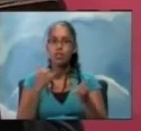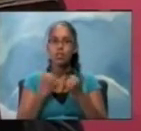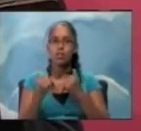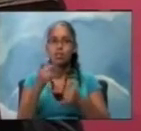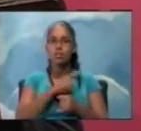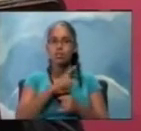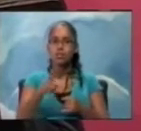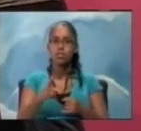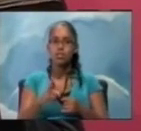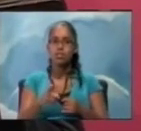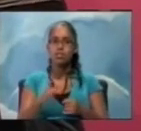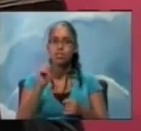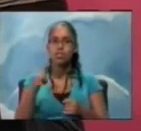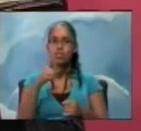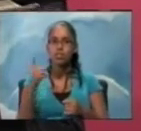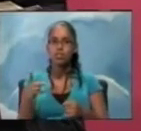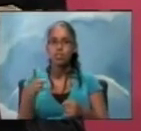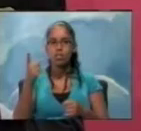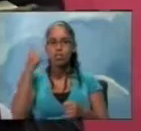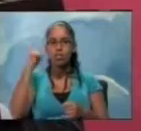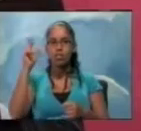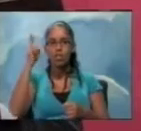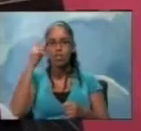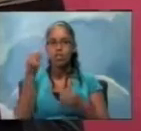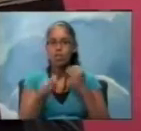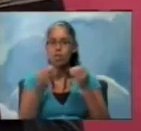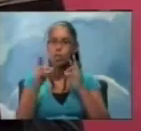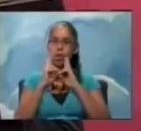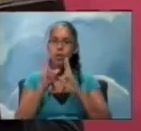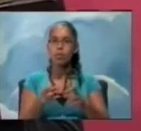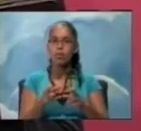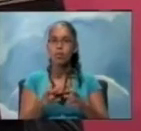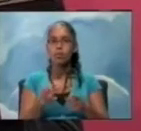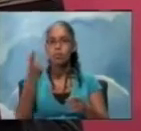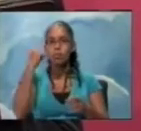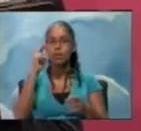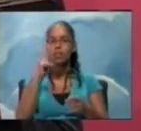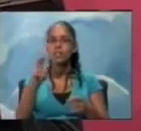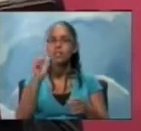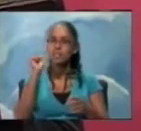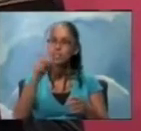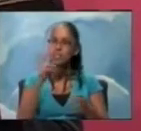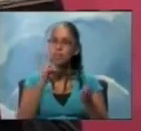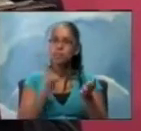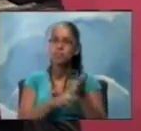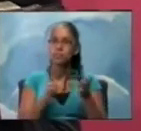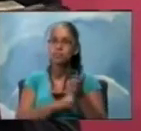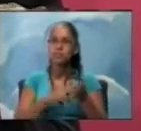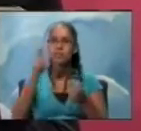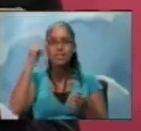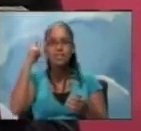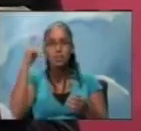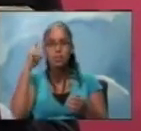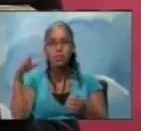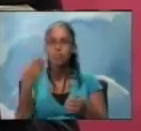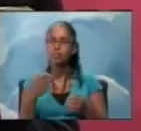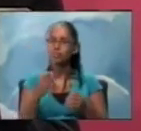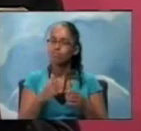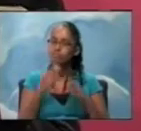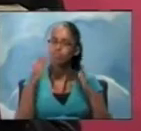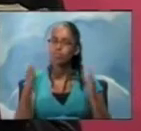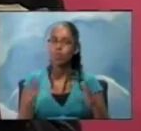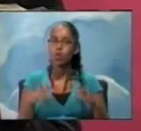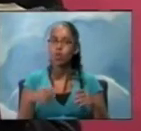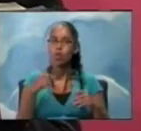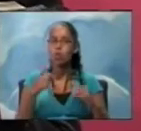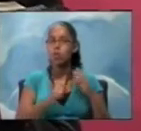aprender, sino de para ver cómo respondemos, para ver si de verdad sabemos. Entonces, qué tremendo, pero como